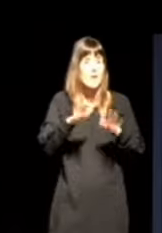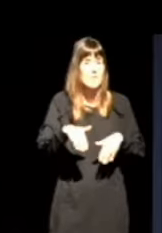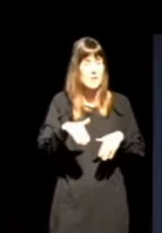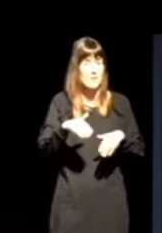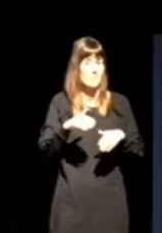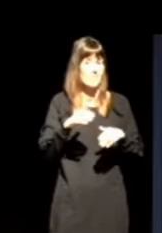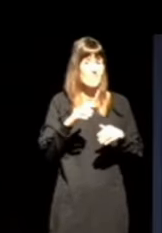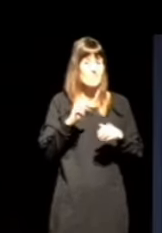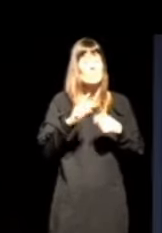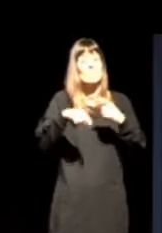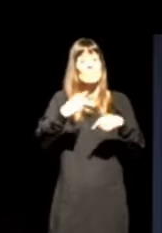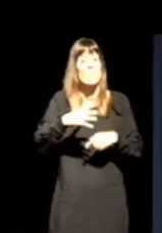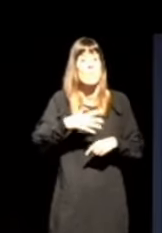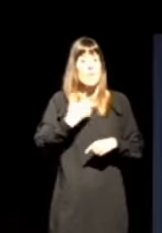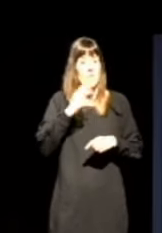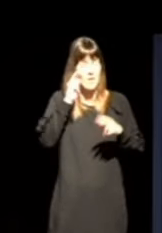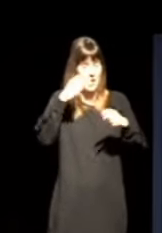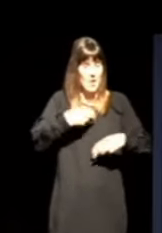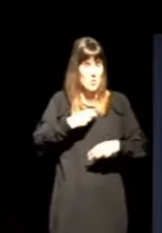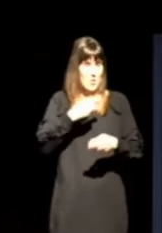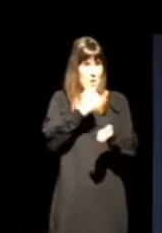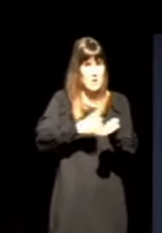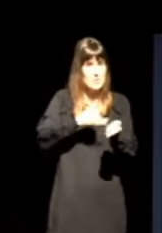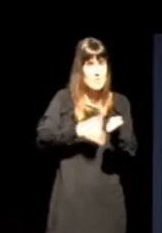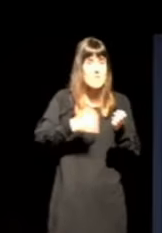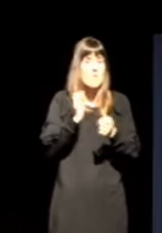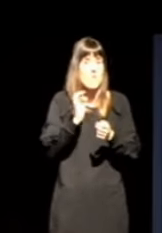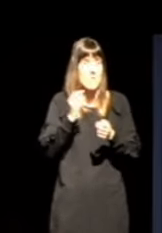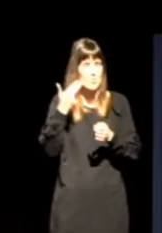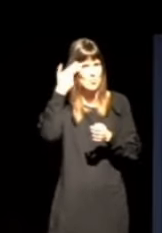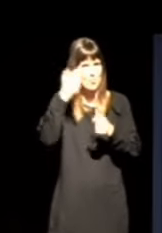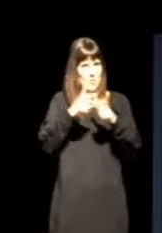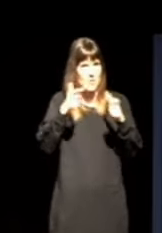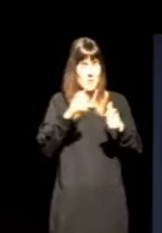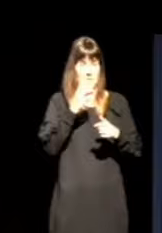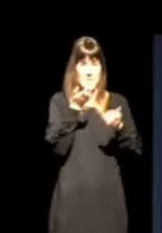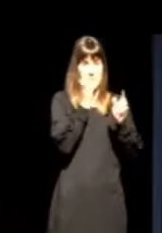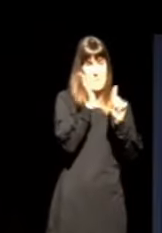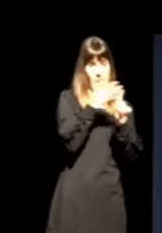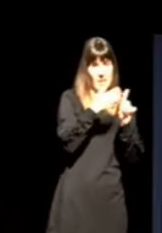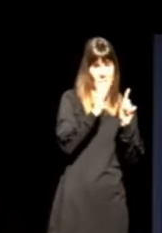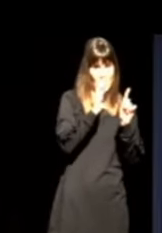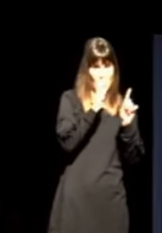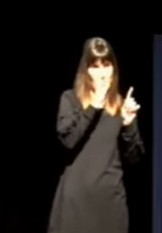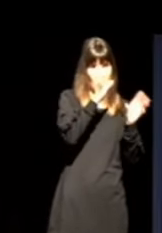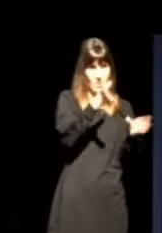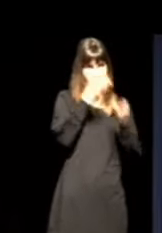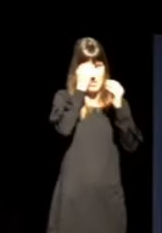suicidio. Que es una manera de reproducir el maltrato en uno mismo.